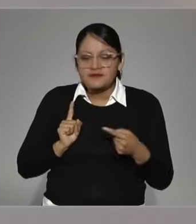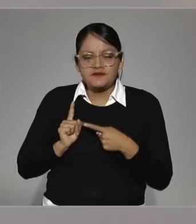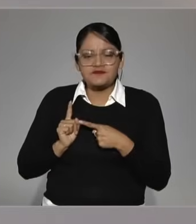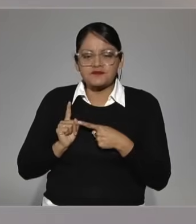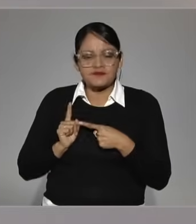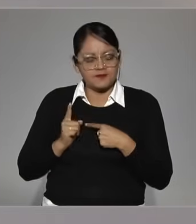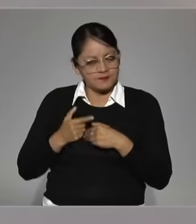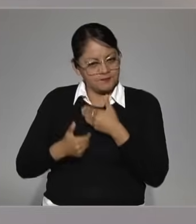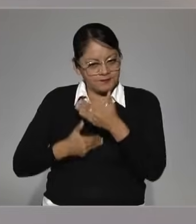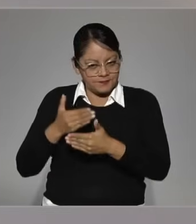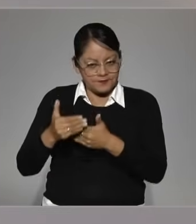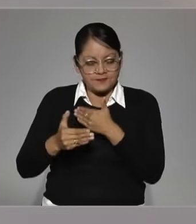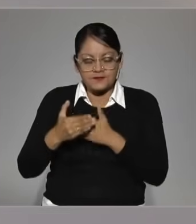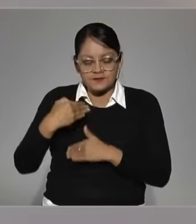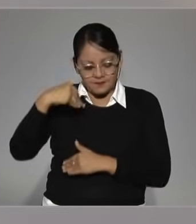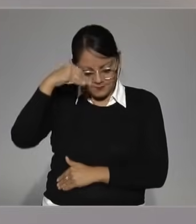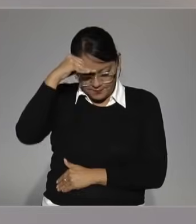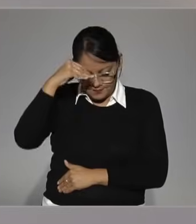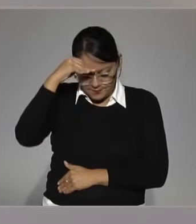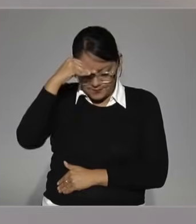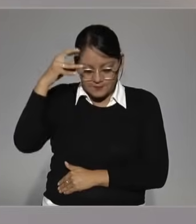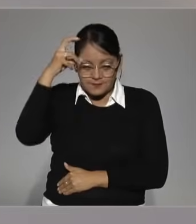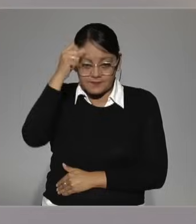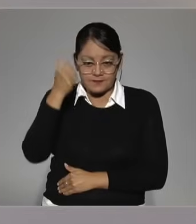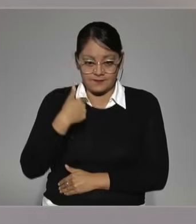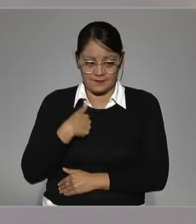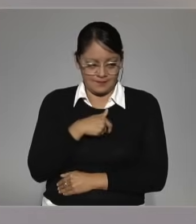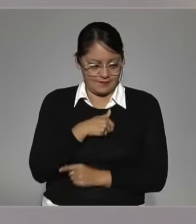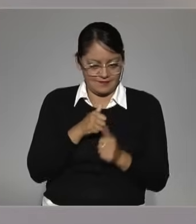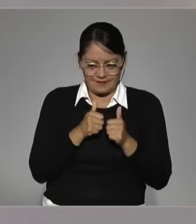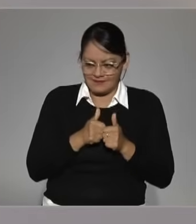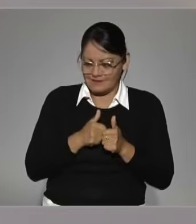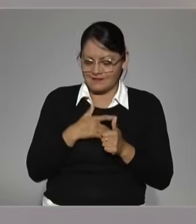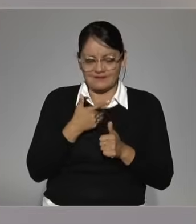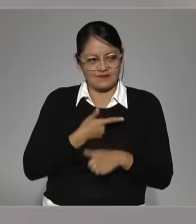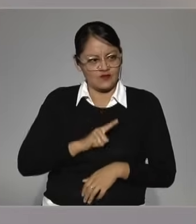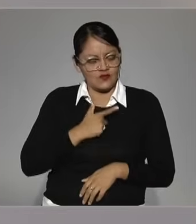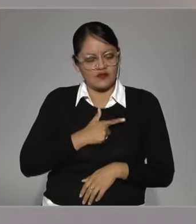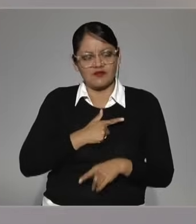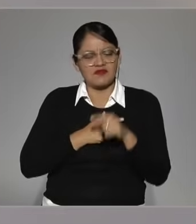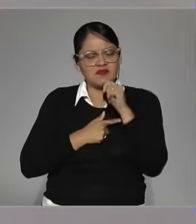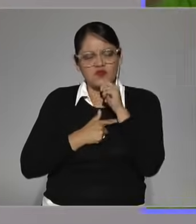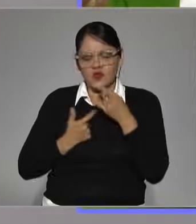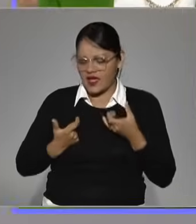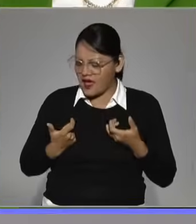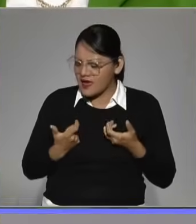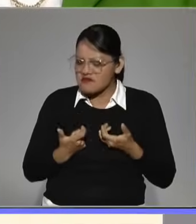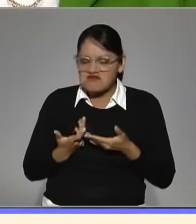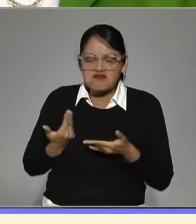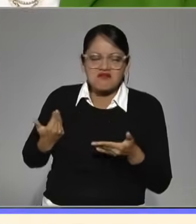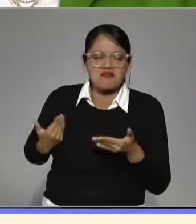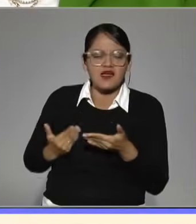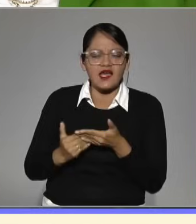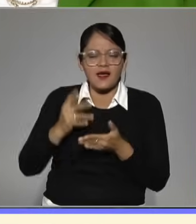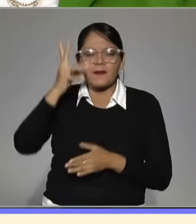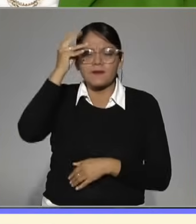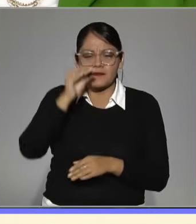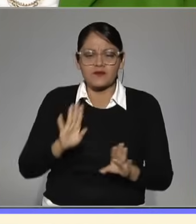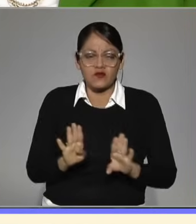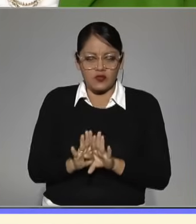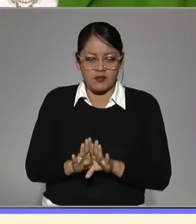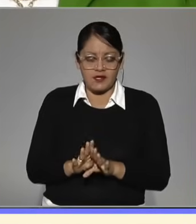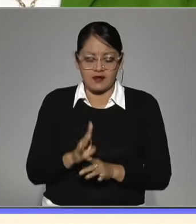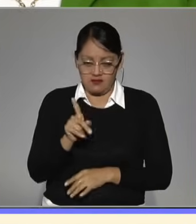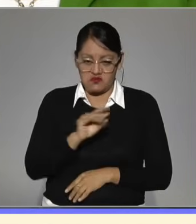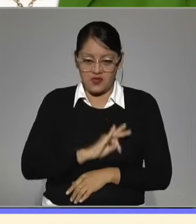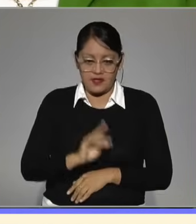poder reflexionar en esta situación de que a lo mejor no estamos donde queríamos, pero ¿qué hemos aprendido en el camino? ¿En dónde estamos parados? Poder